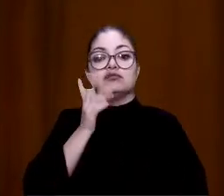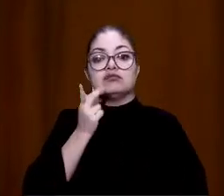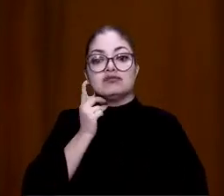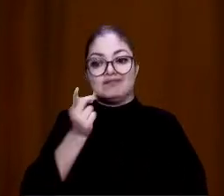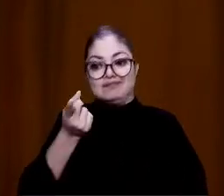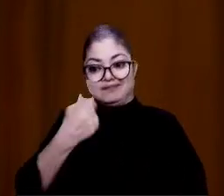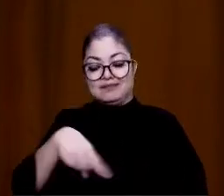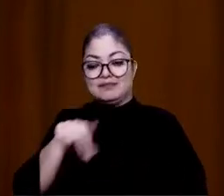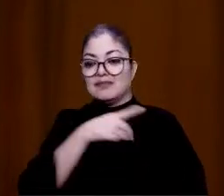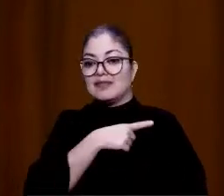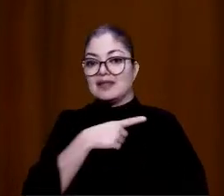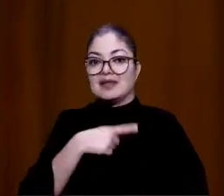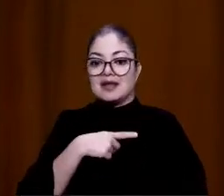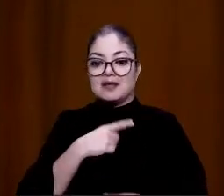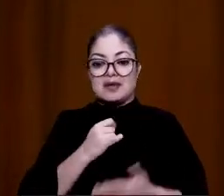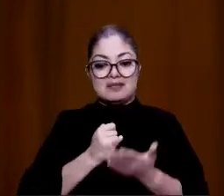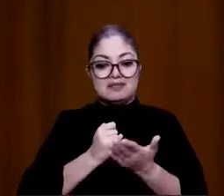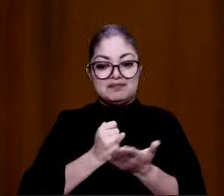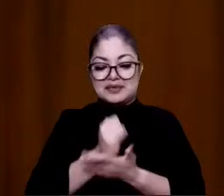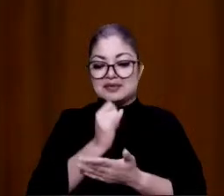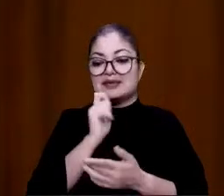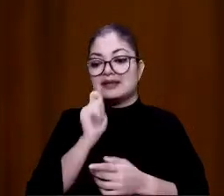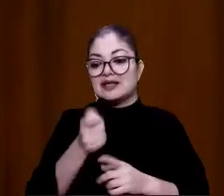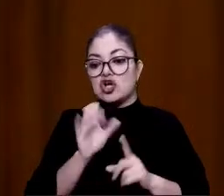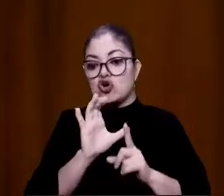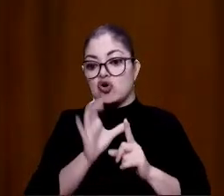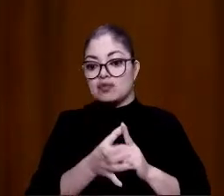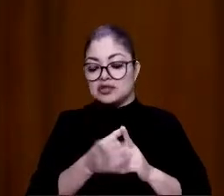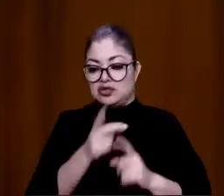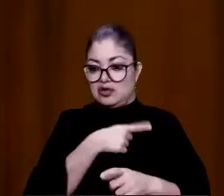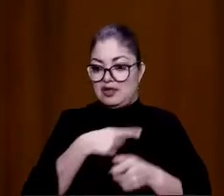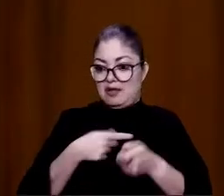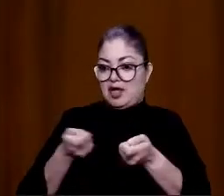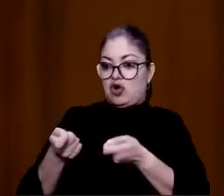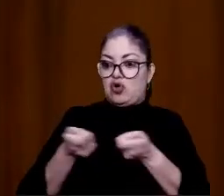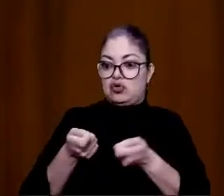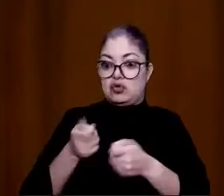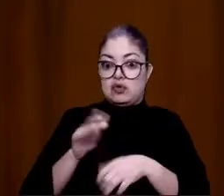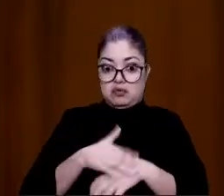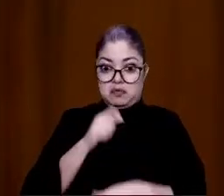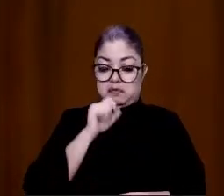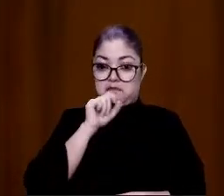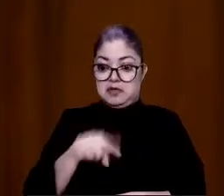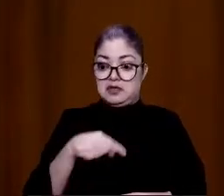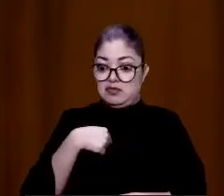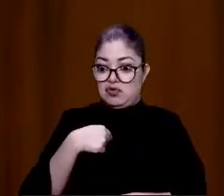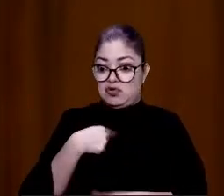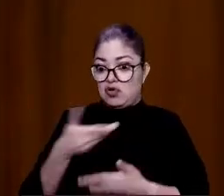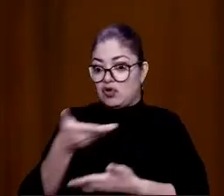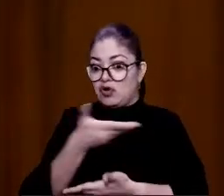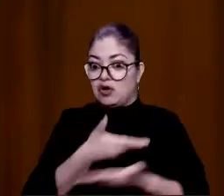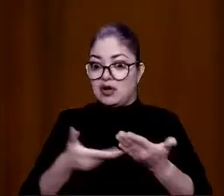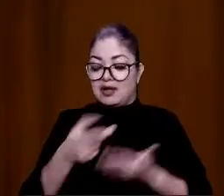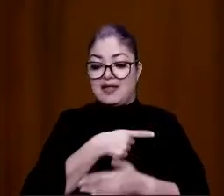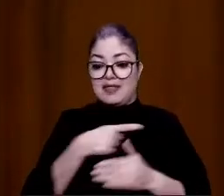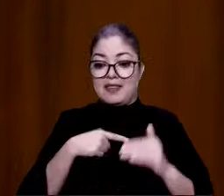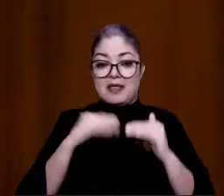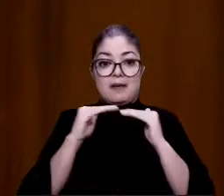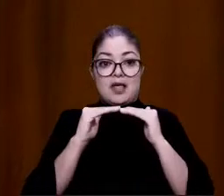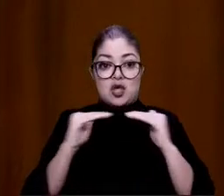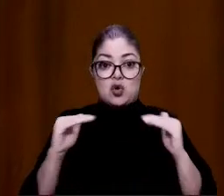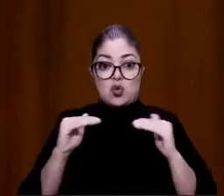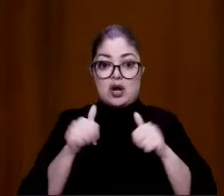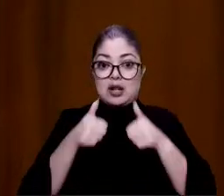que establezcamos una comisión que permita la regulación, porque yo comparto con ustedes, tiene que haber equidad en el trato